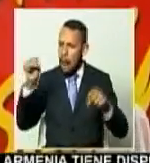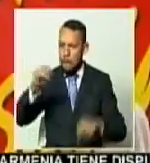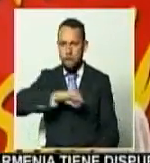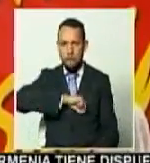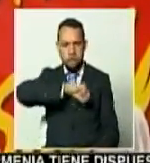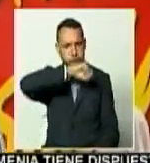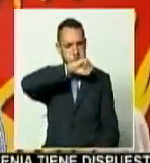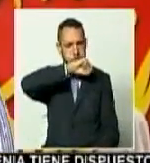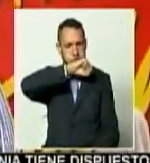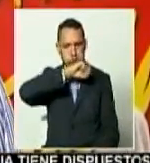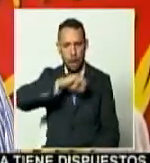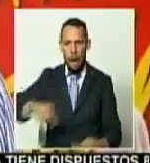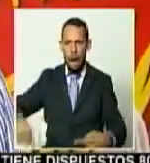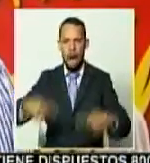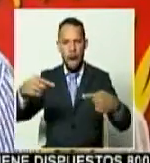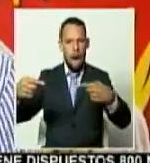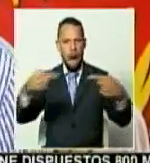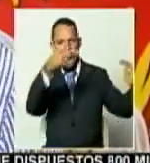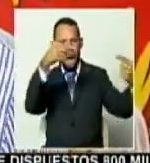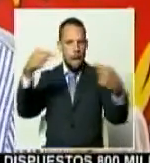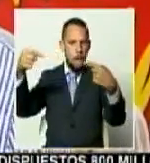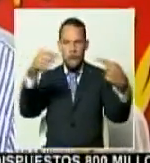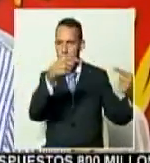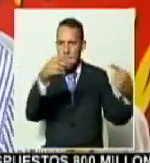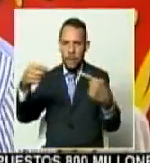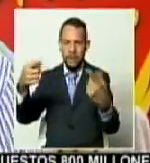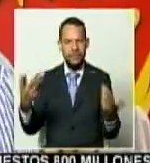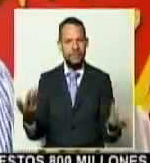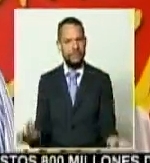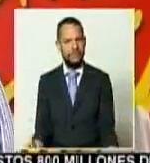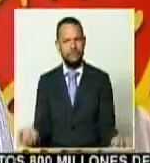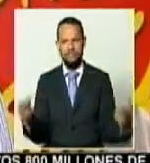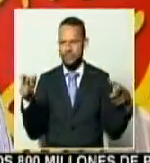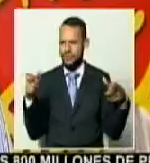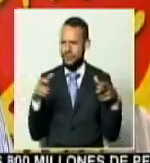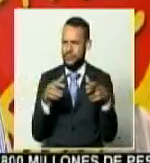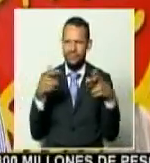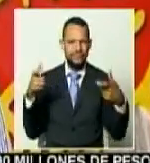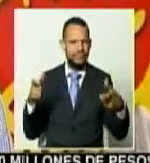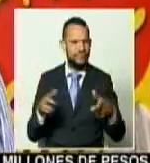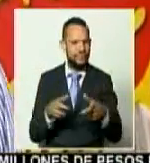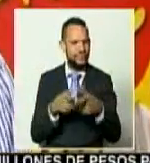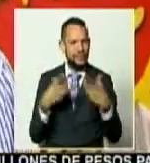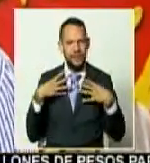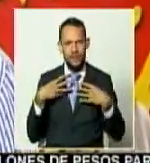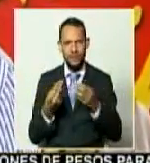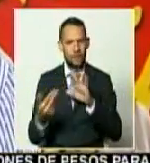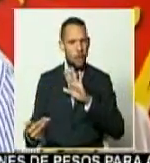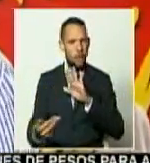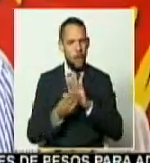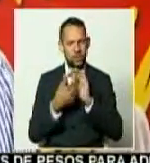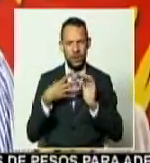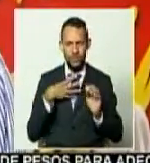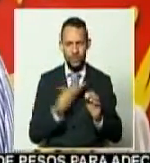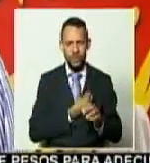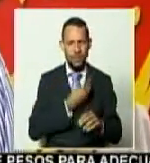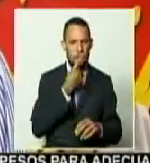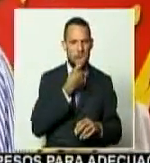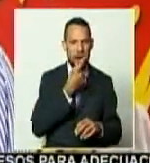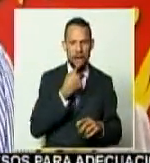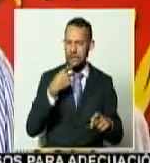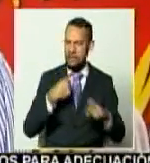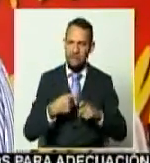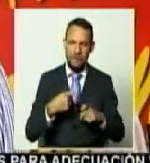la tribuna oriental alta, vino a jugar en contra del equipo y